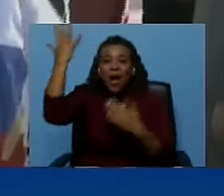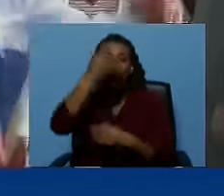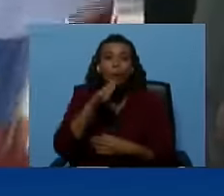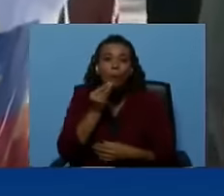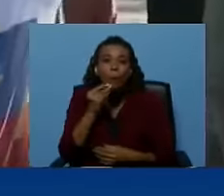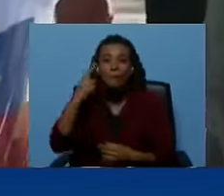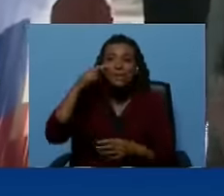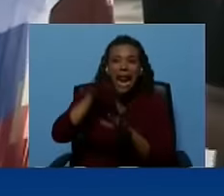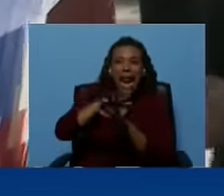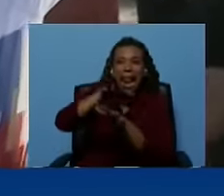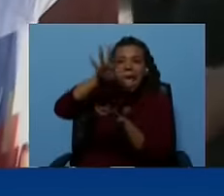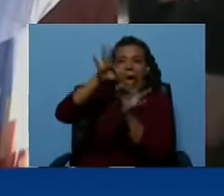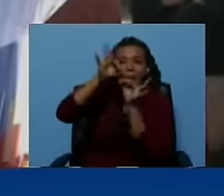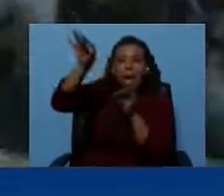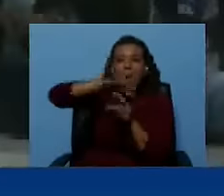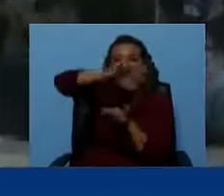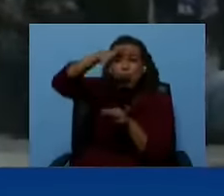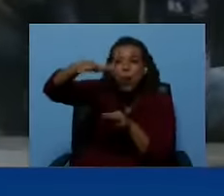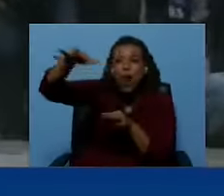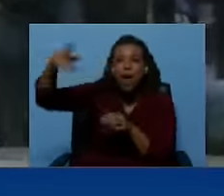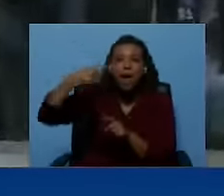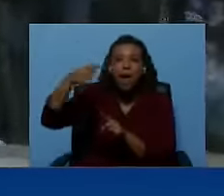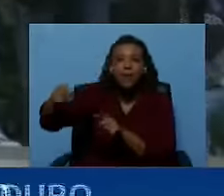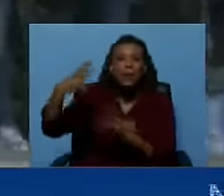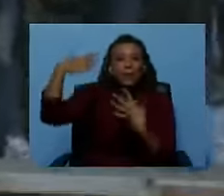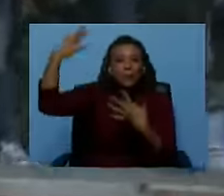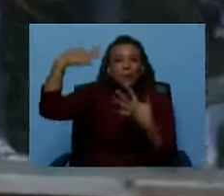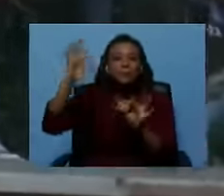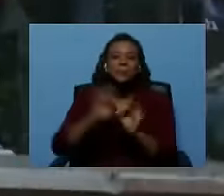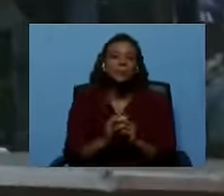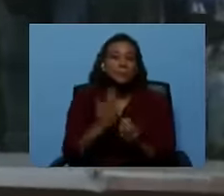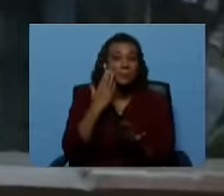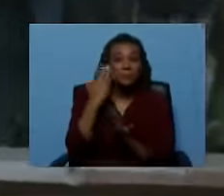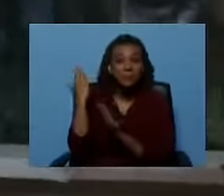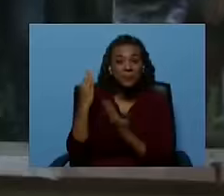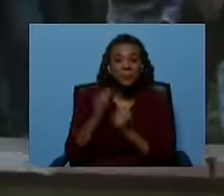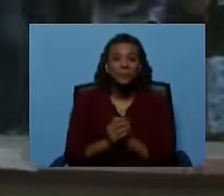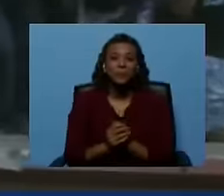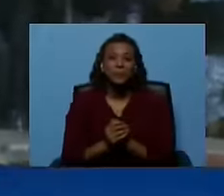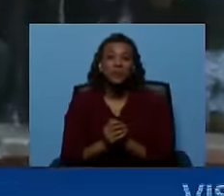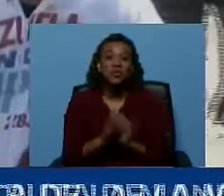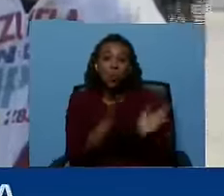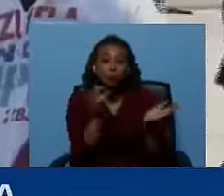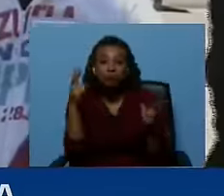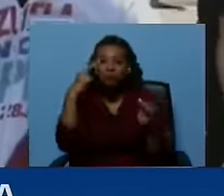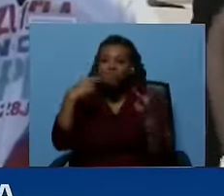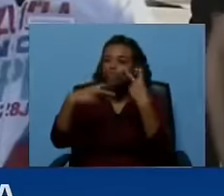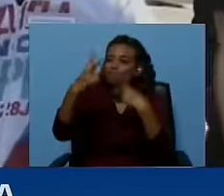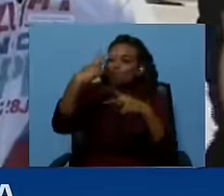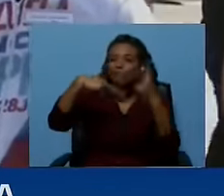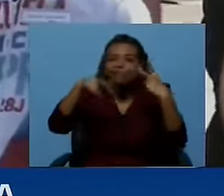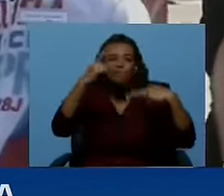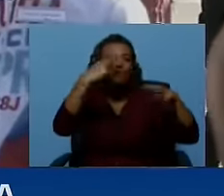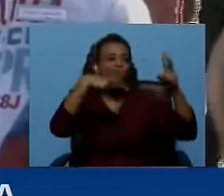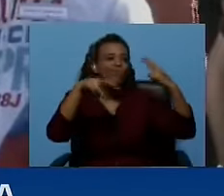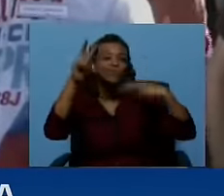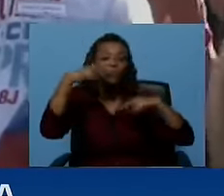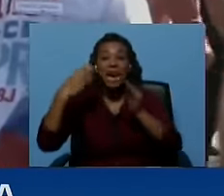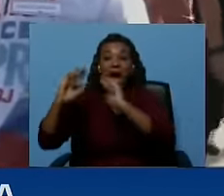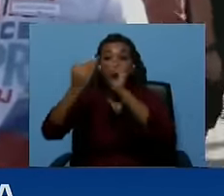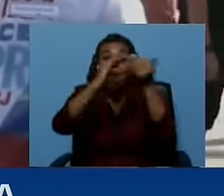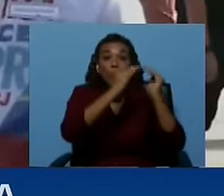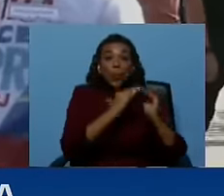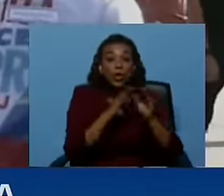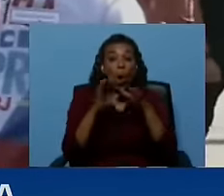allí arriba Cómo está la juventud de aquí estoy recorriendo las comunas los